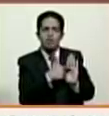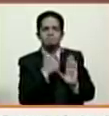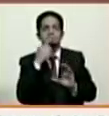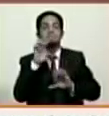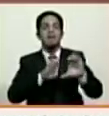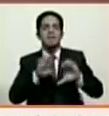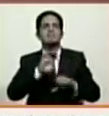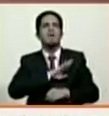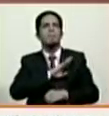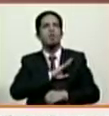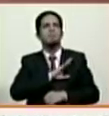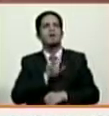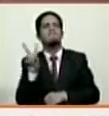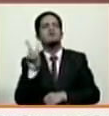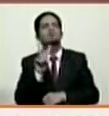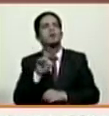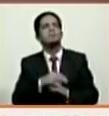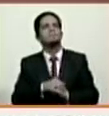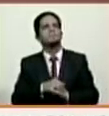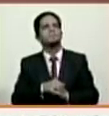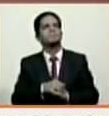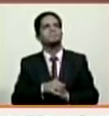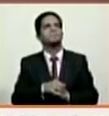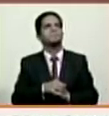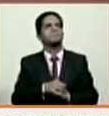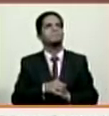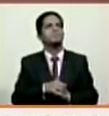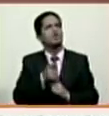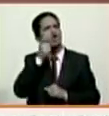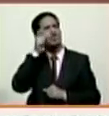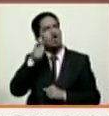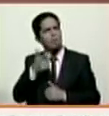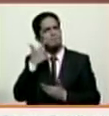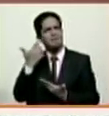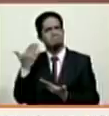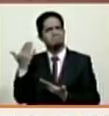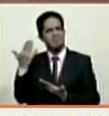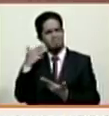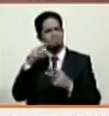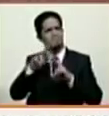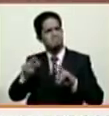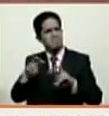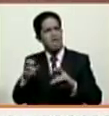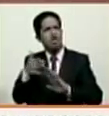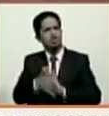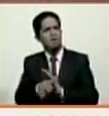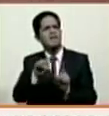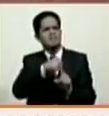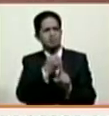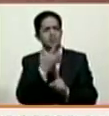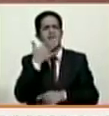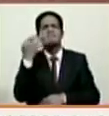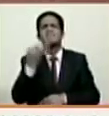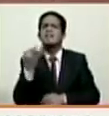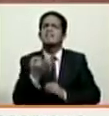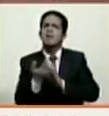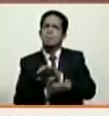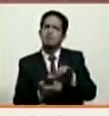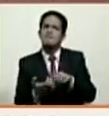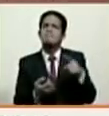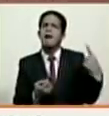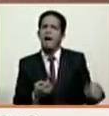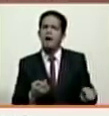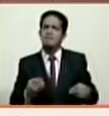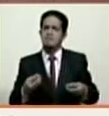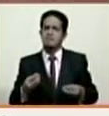un periodista, Víctor Hugo Majano, que ha venido llevando adelante toda una investigación acerca de esa situación de verdadera crisis humanitaria que